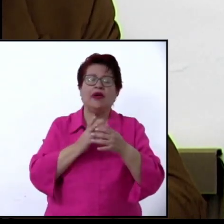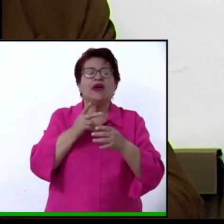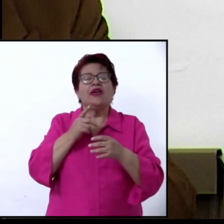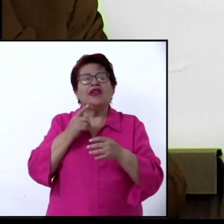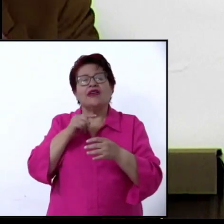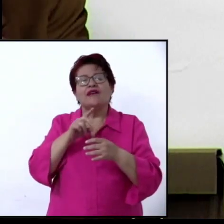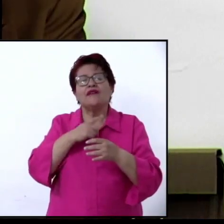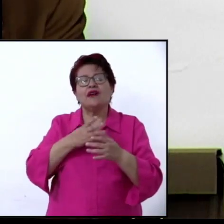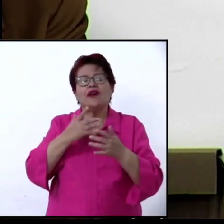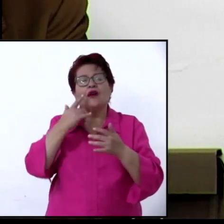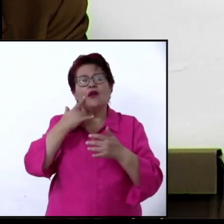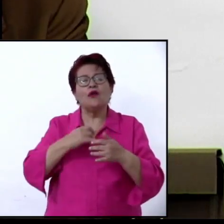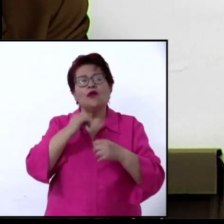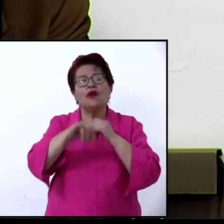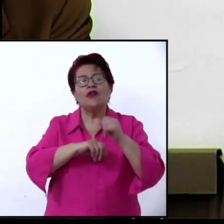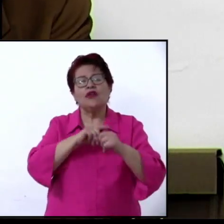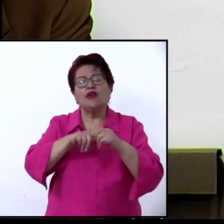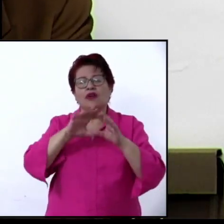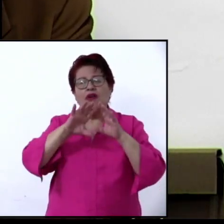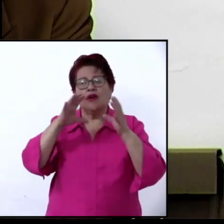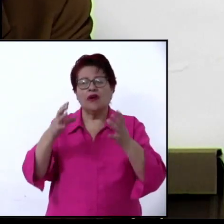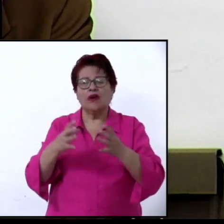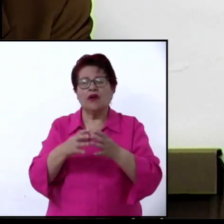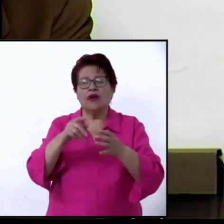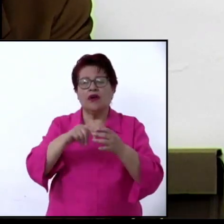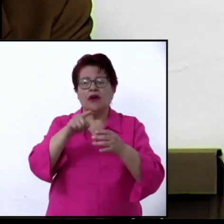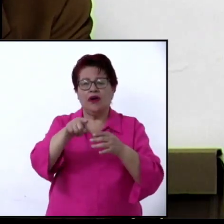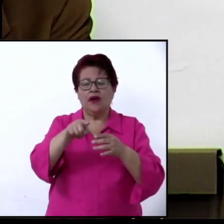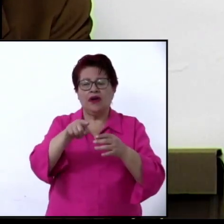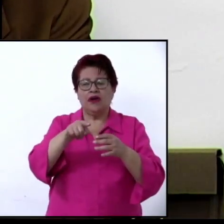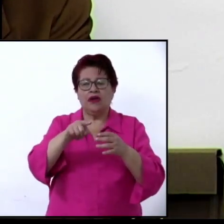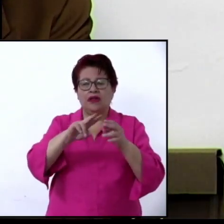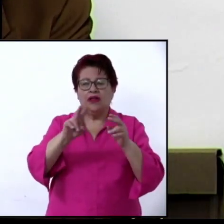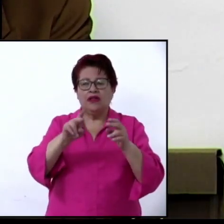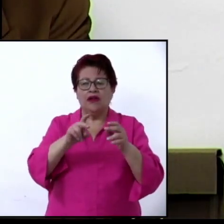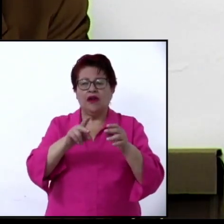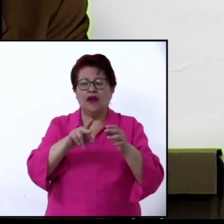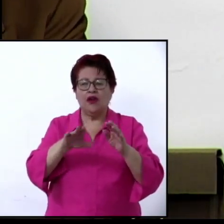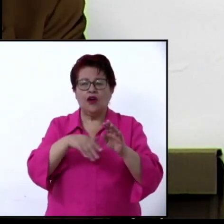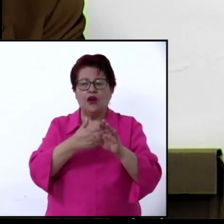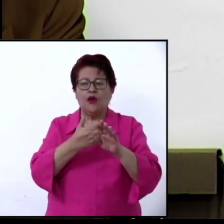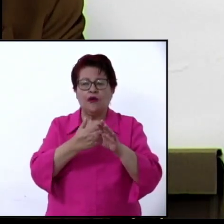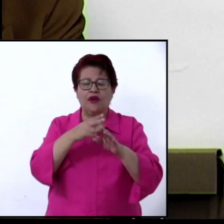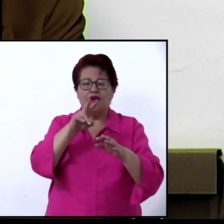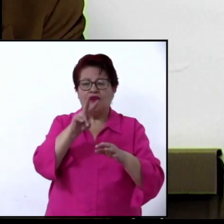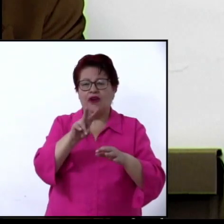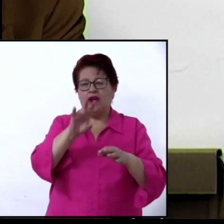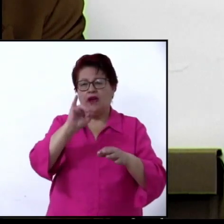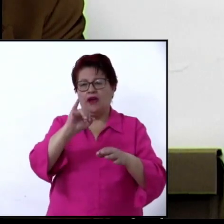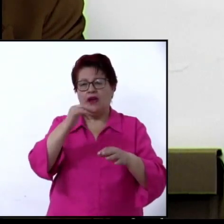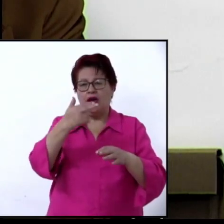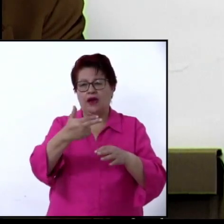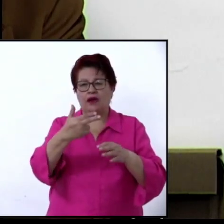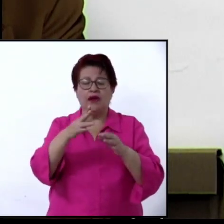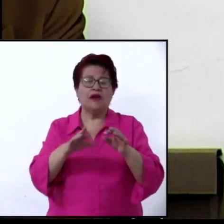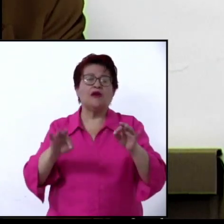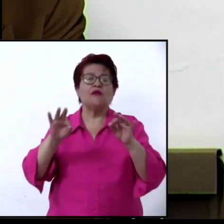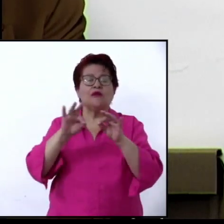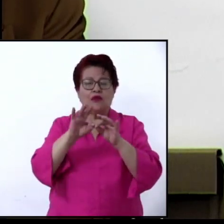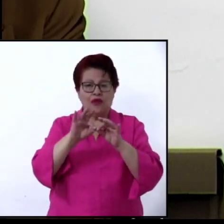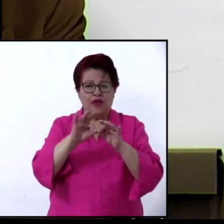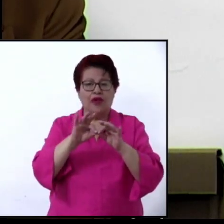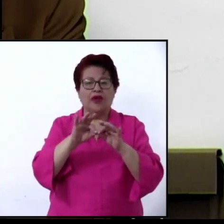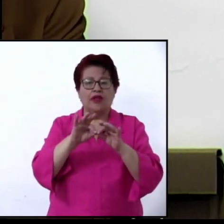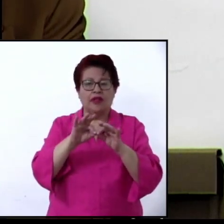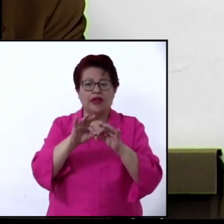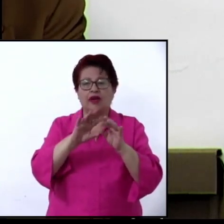ver con la lucha internacional en materia de combate al VIH, que es importante tenerla de